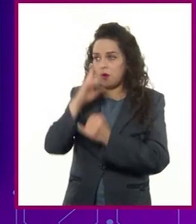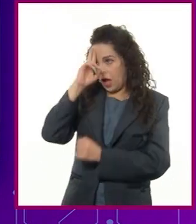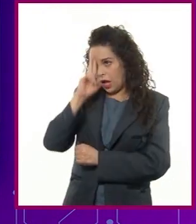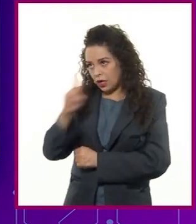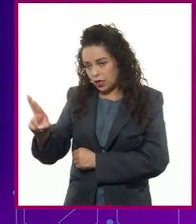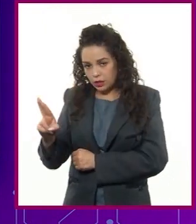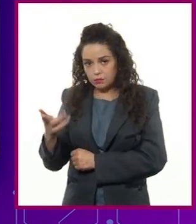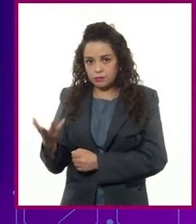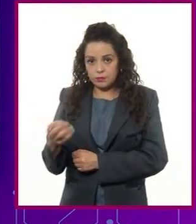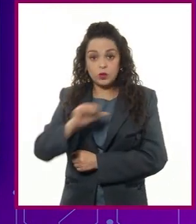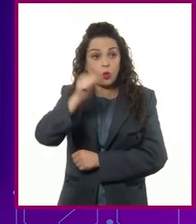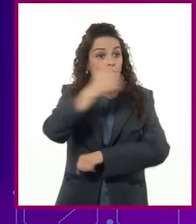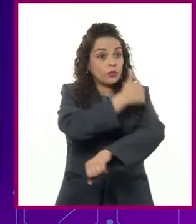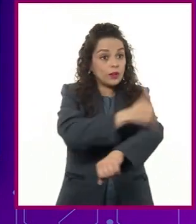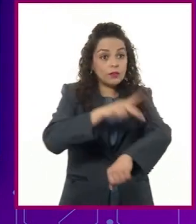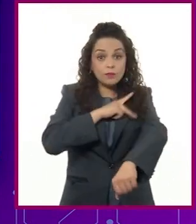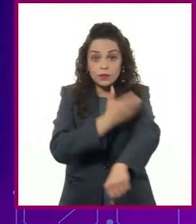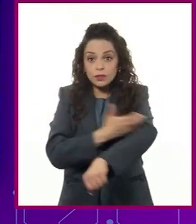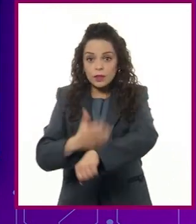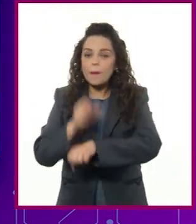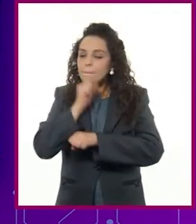respetamos a las otras familias de mis compañeros.